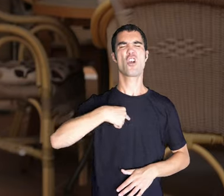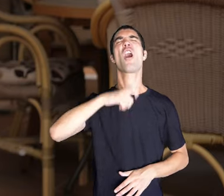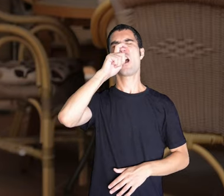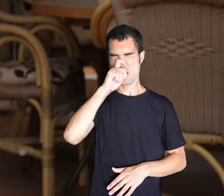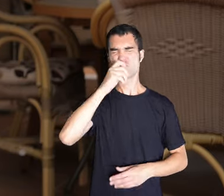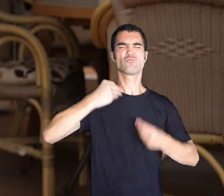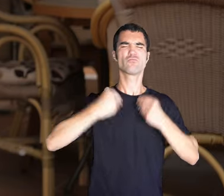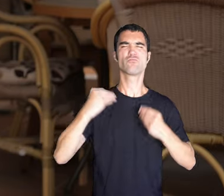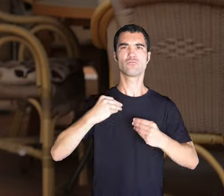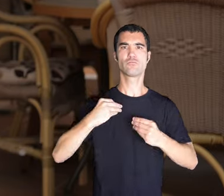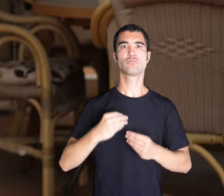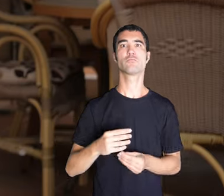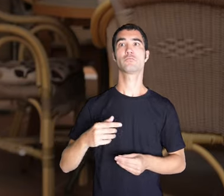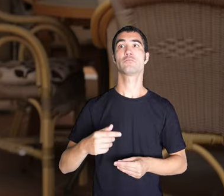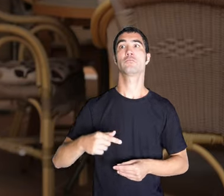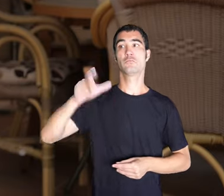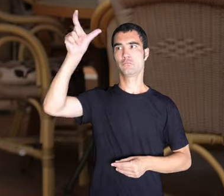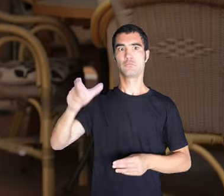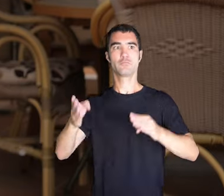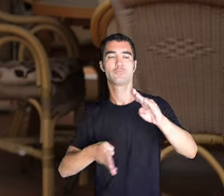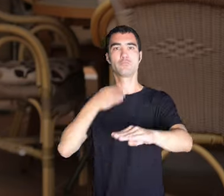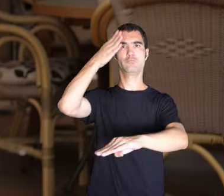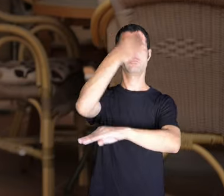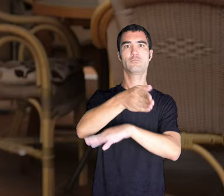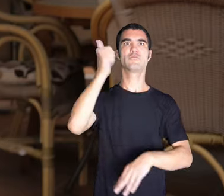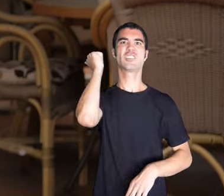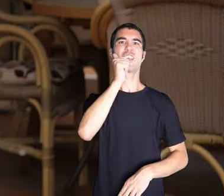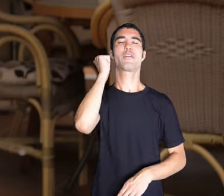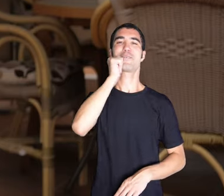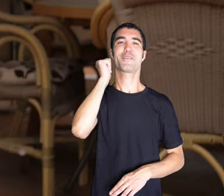se presentaron el día justamente que, un sábado,